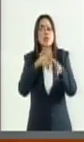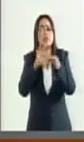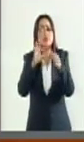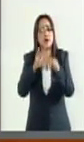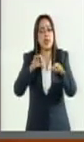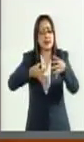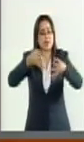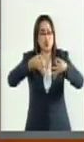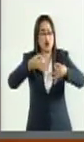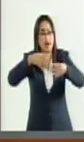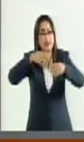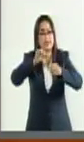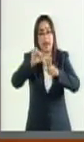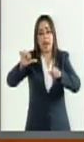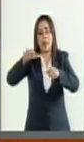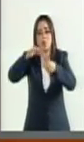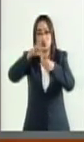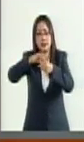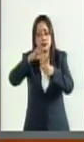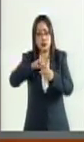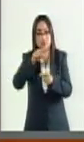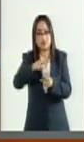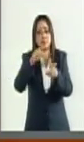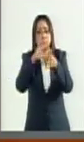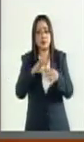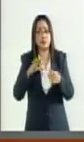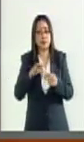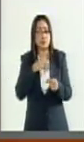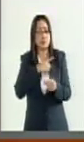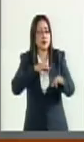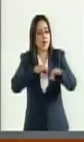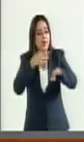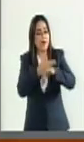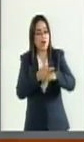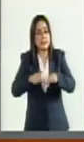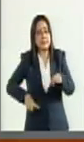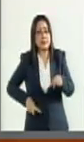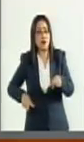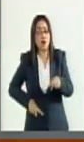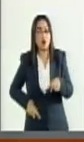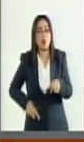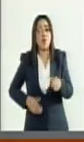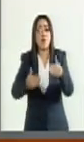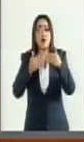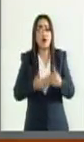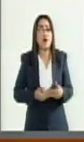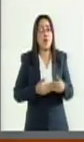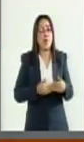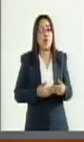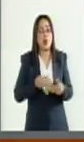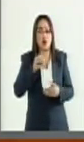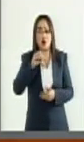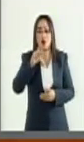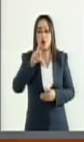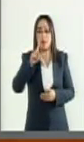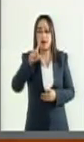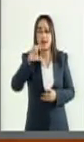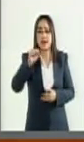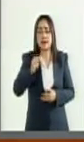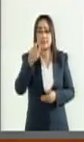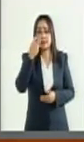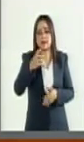tribunales electorales se habla de servidores públicos, y en el caso de los OPLES se habla